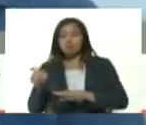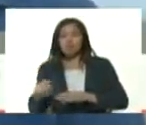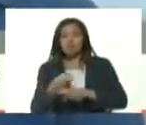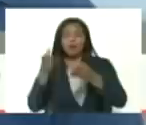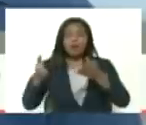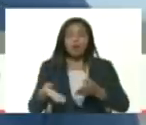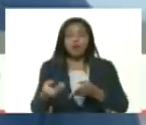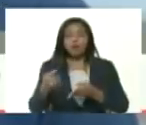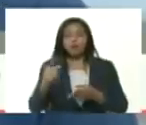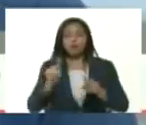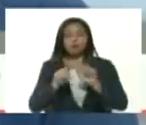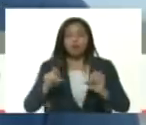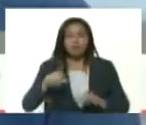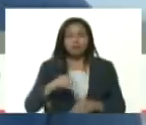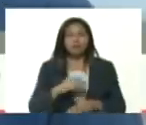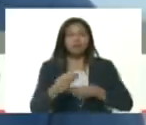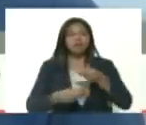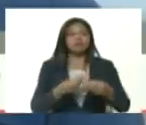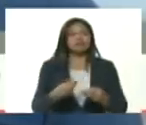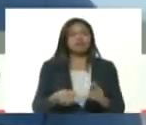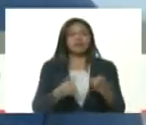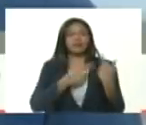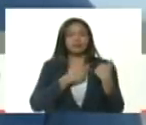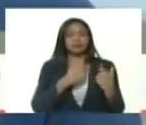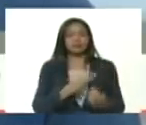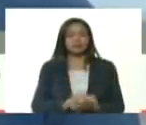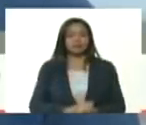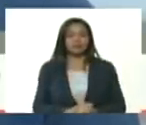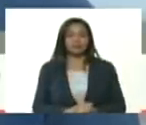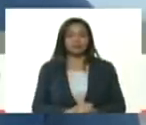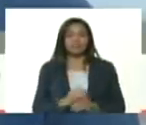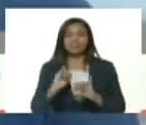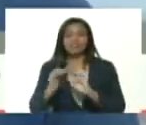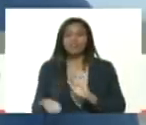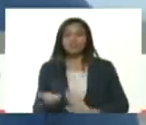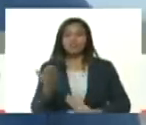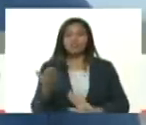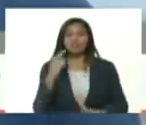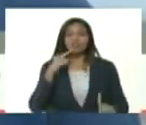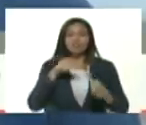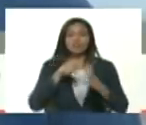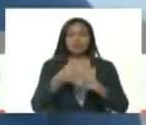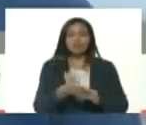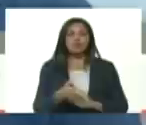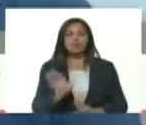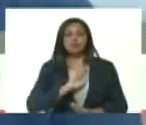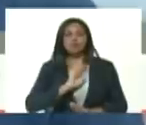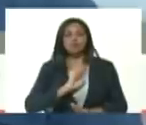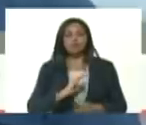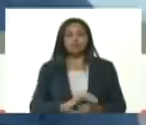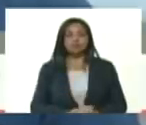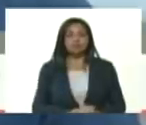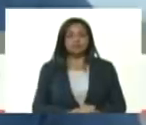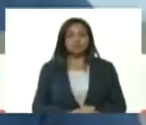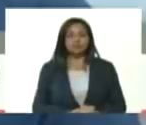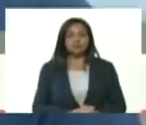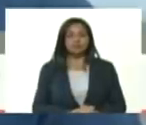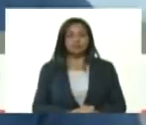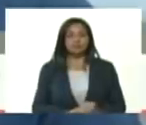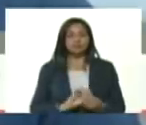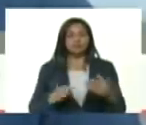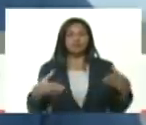gobernadores y gobernadoras para realizar esas tareas. Es importante señalar en esta parte, mi comandante en jefe, que